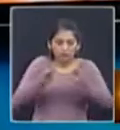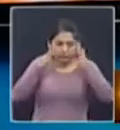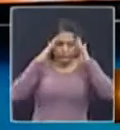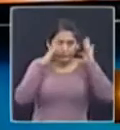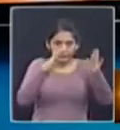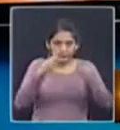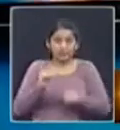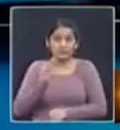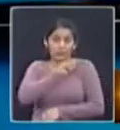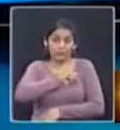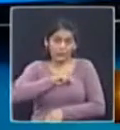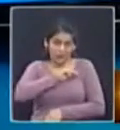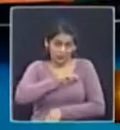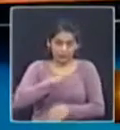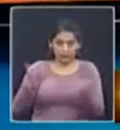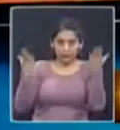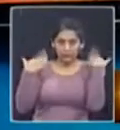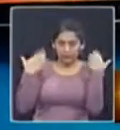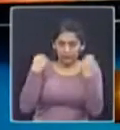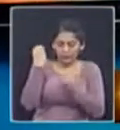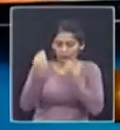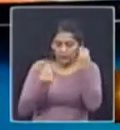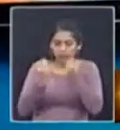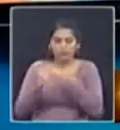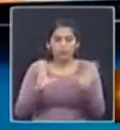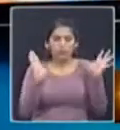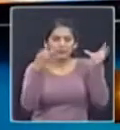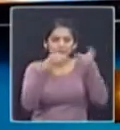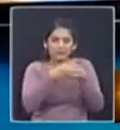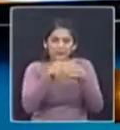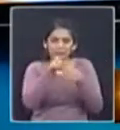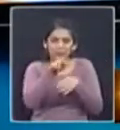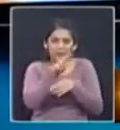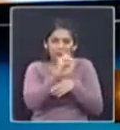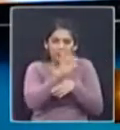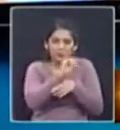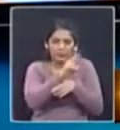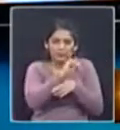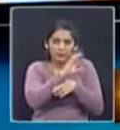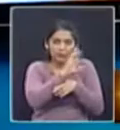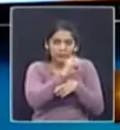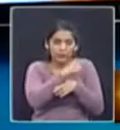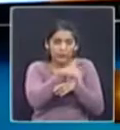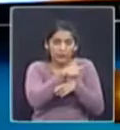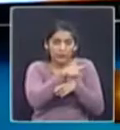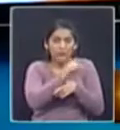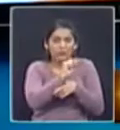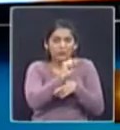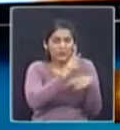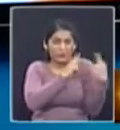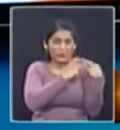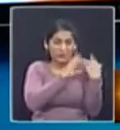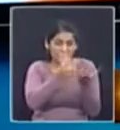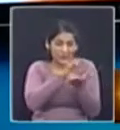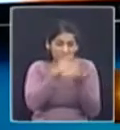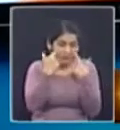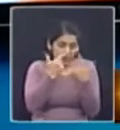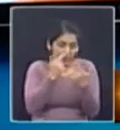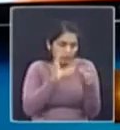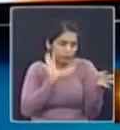sumado a esta alianza que hemos hecho con el comité pro cívico el centro de la ciudad donde